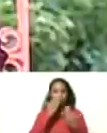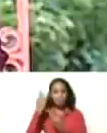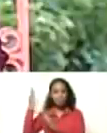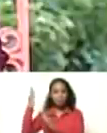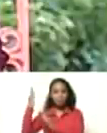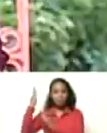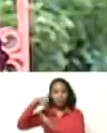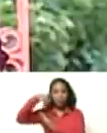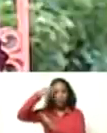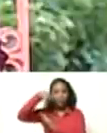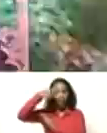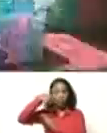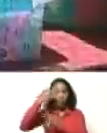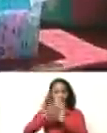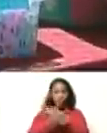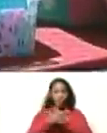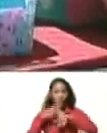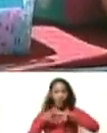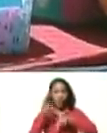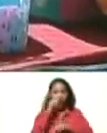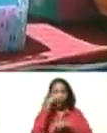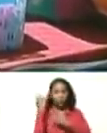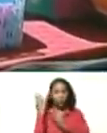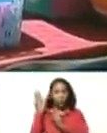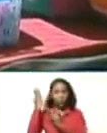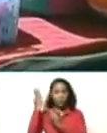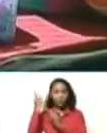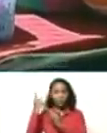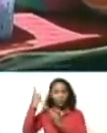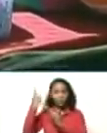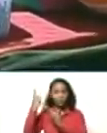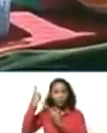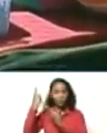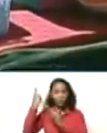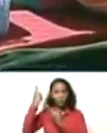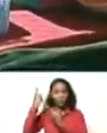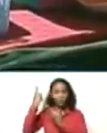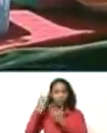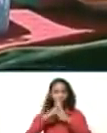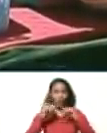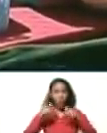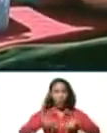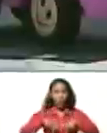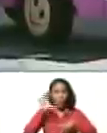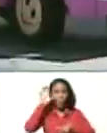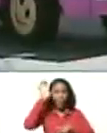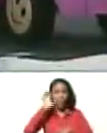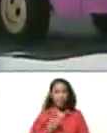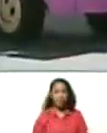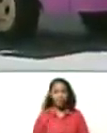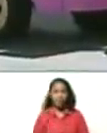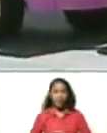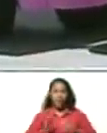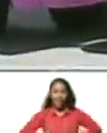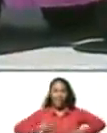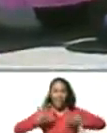imágenes de los niños y niñas en todo el país. La